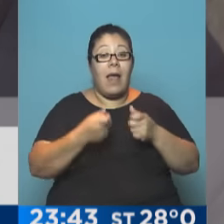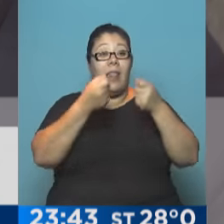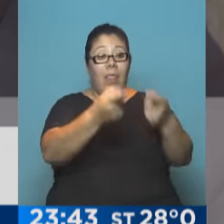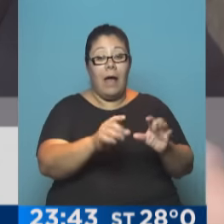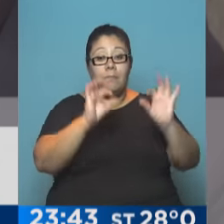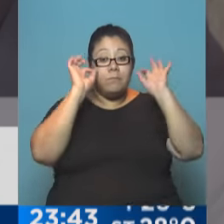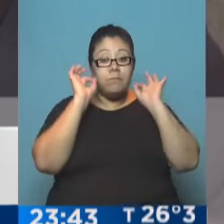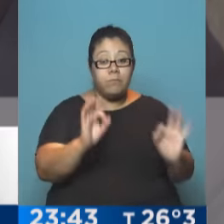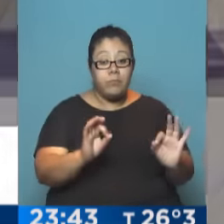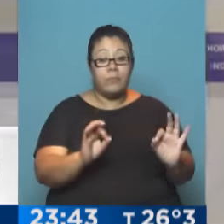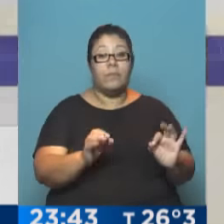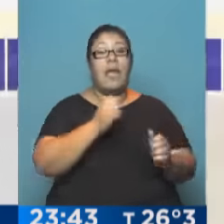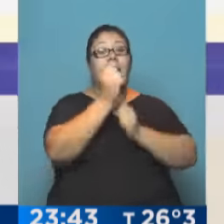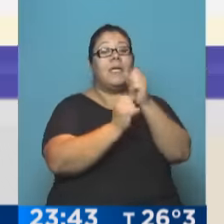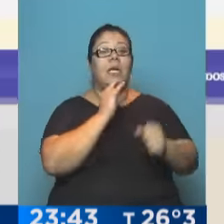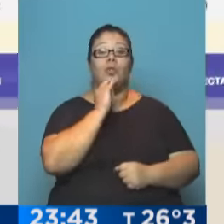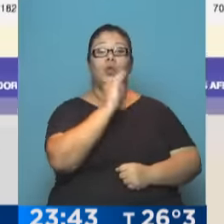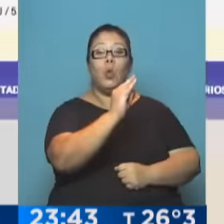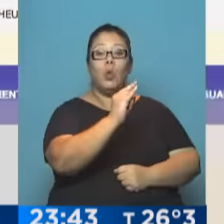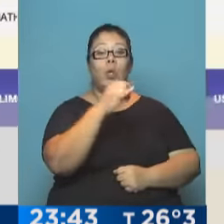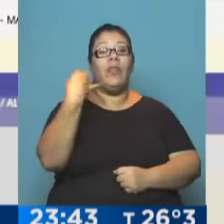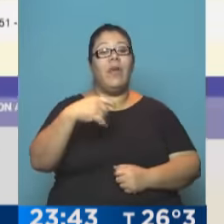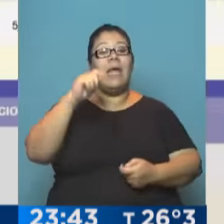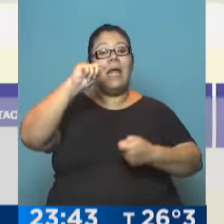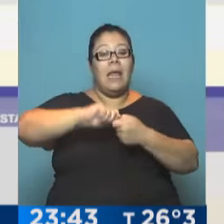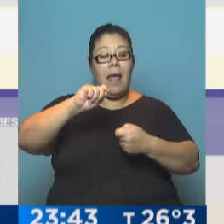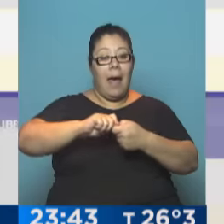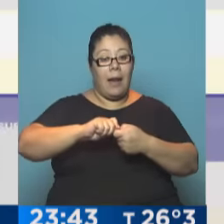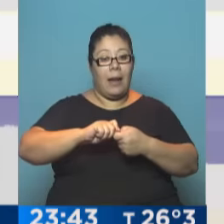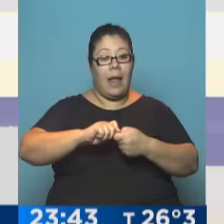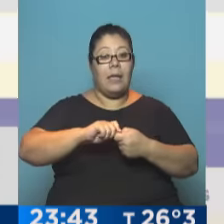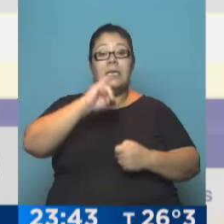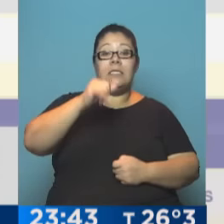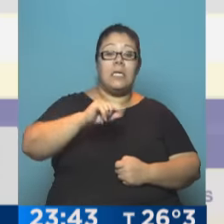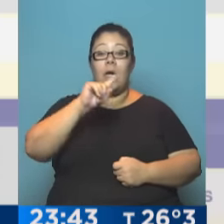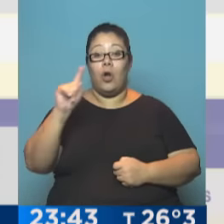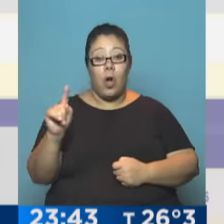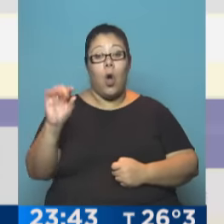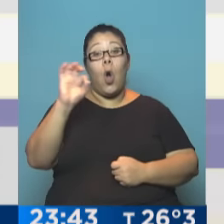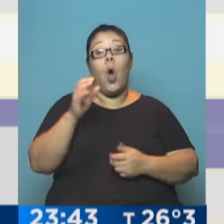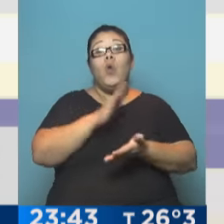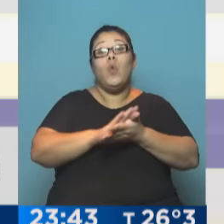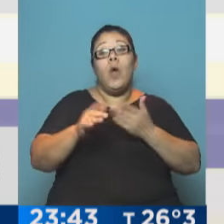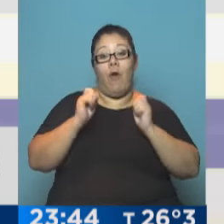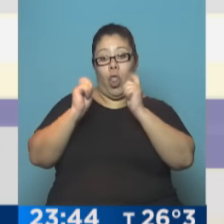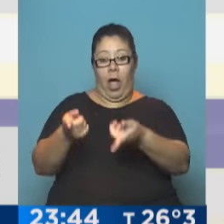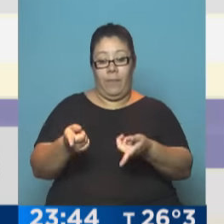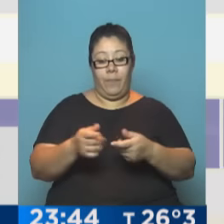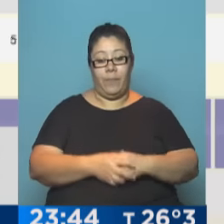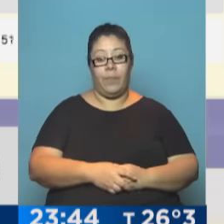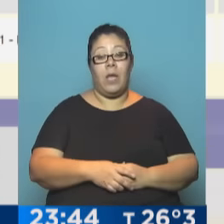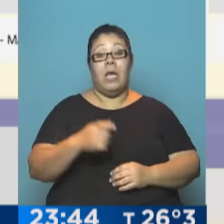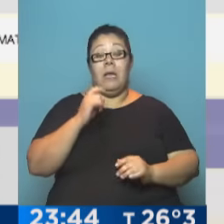los presupuestos y ahí la empresa está obligada a contestar si se lo repara, no se lo repara o si le da uno nuevo o no. Todo esto que yo lo